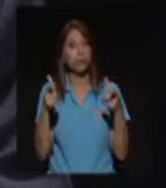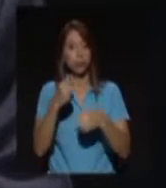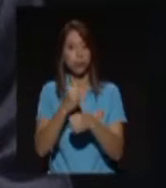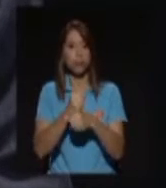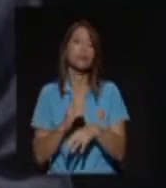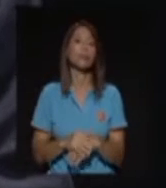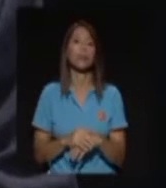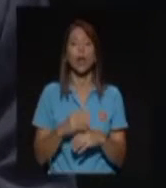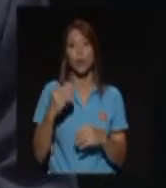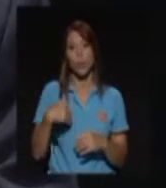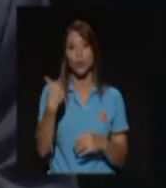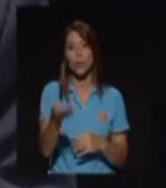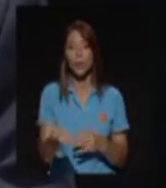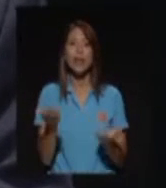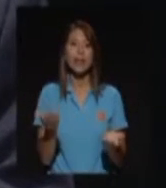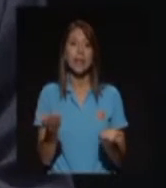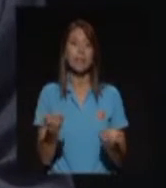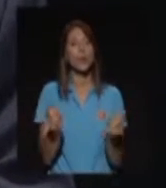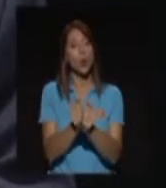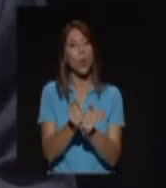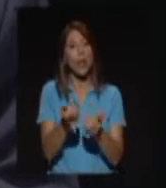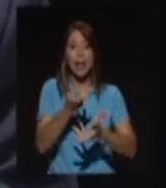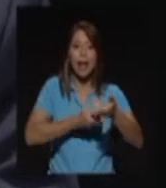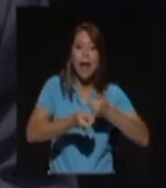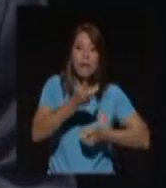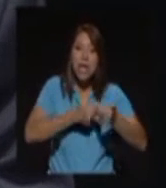Luego, posteriormente al café se añadió